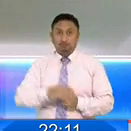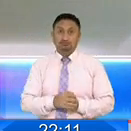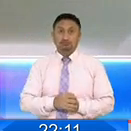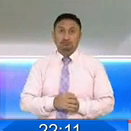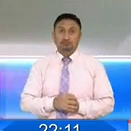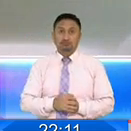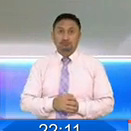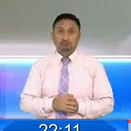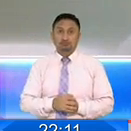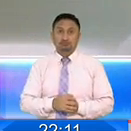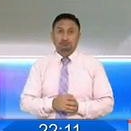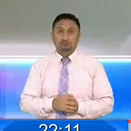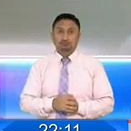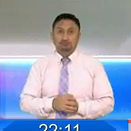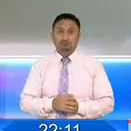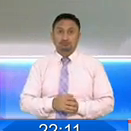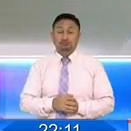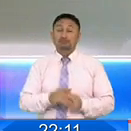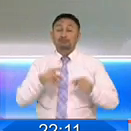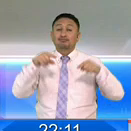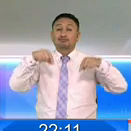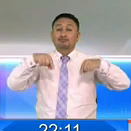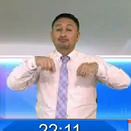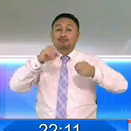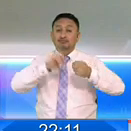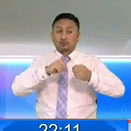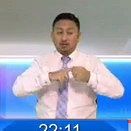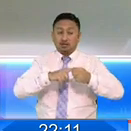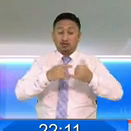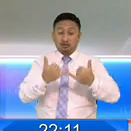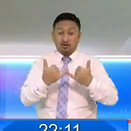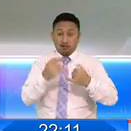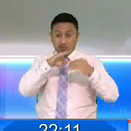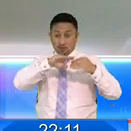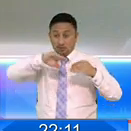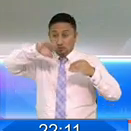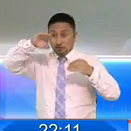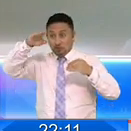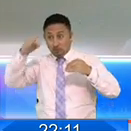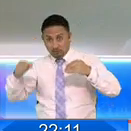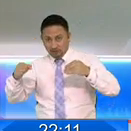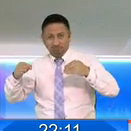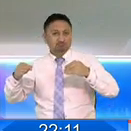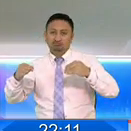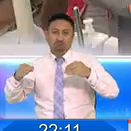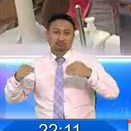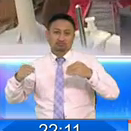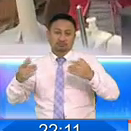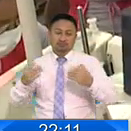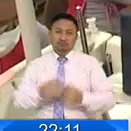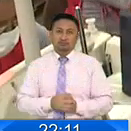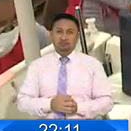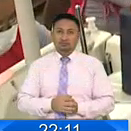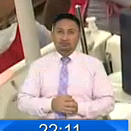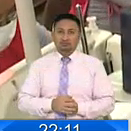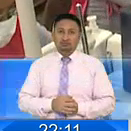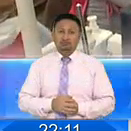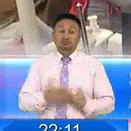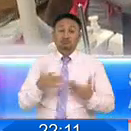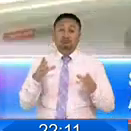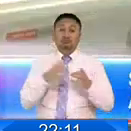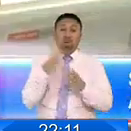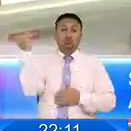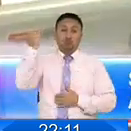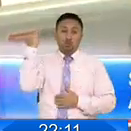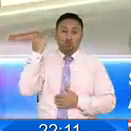pero en el caso de Quito todavía esta situación no es así. Mientras que el sector industrial está a la espera